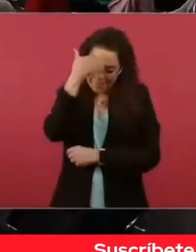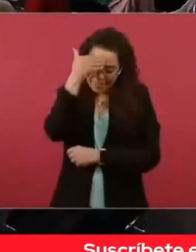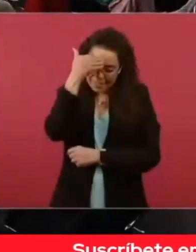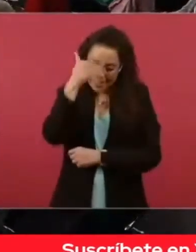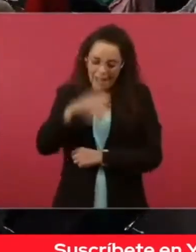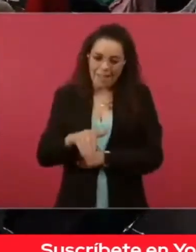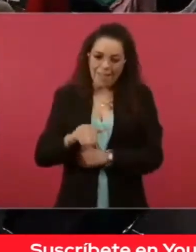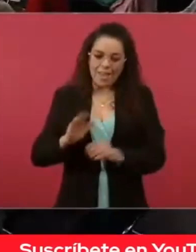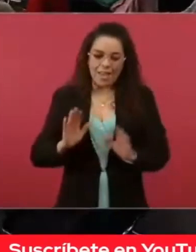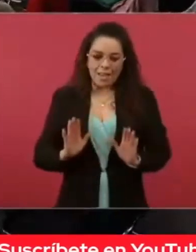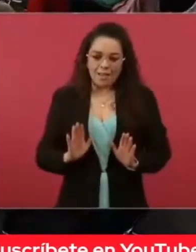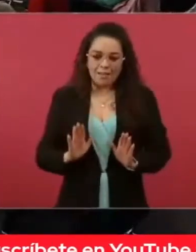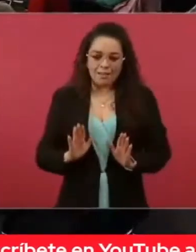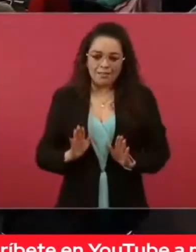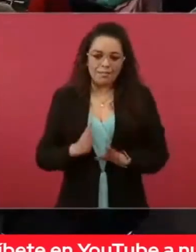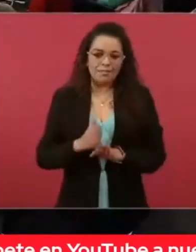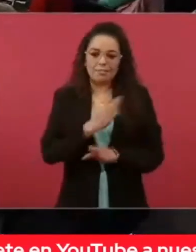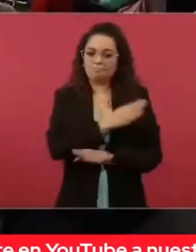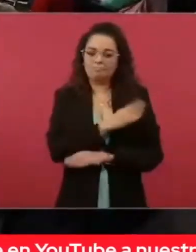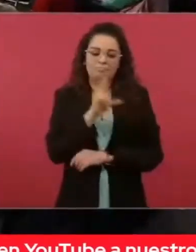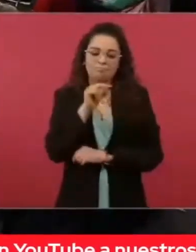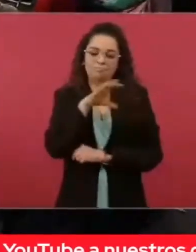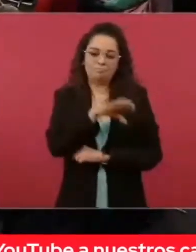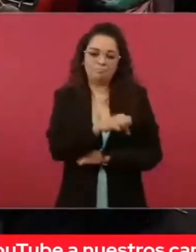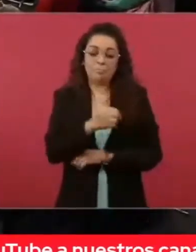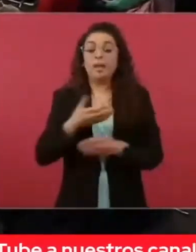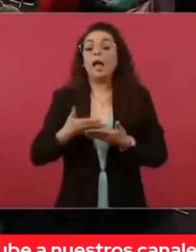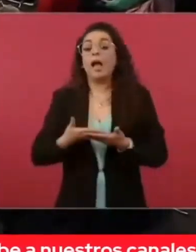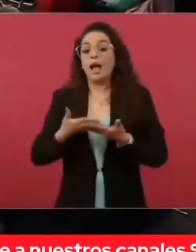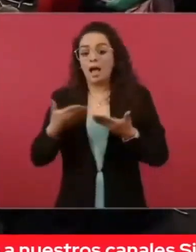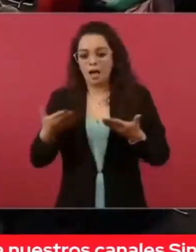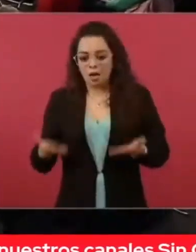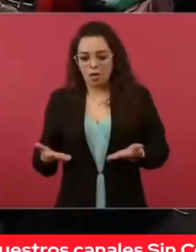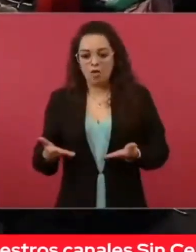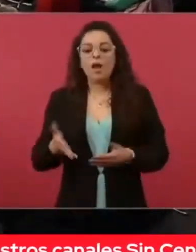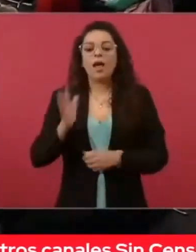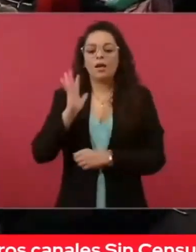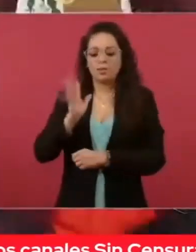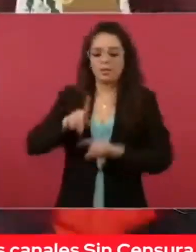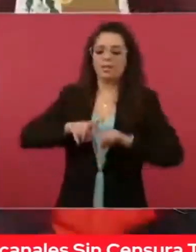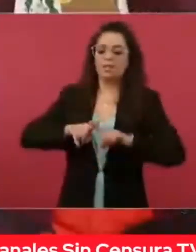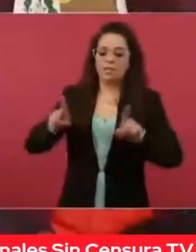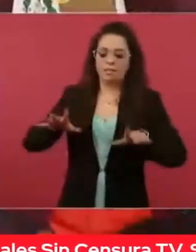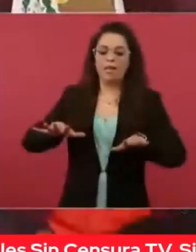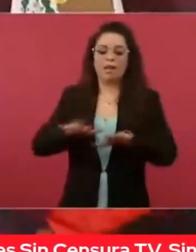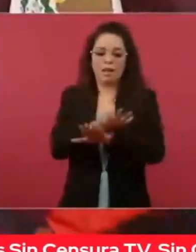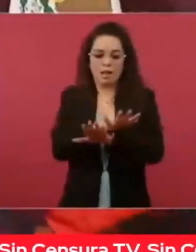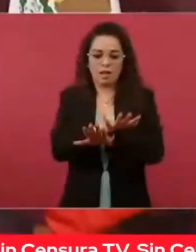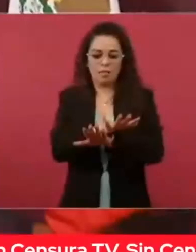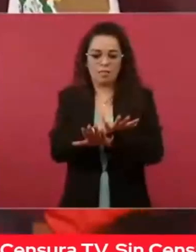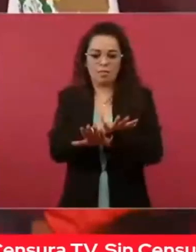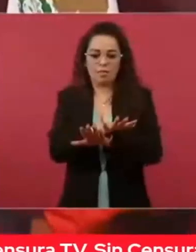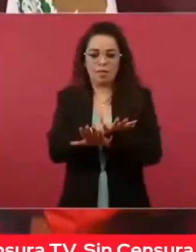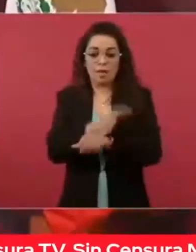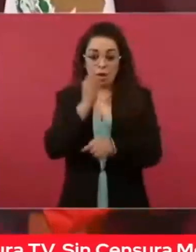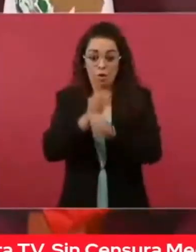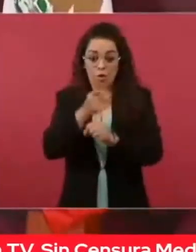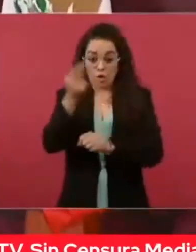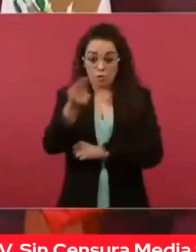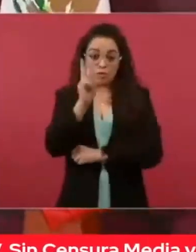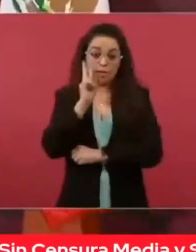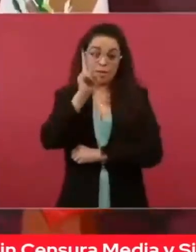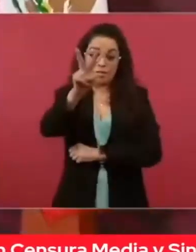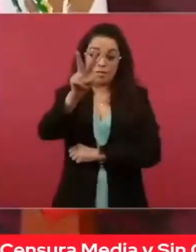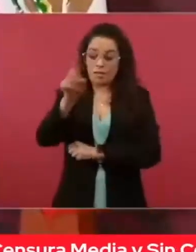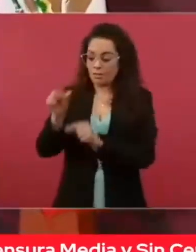nos ayuda mucho el hecho de que en la frontera el aumento, este que ven aquí, ha